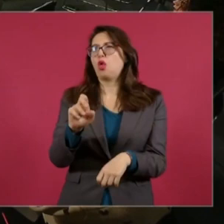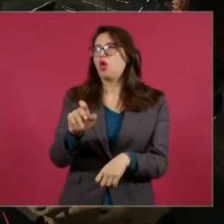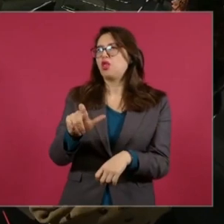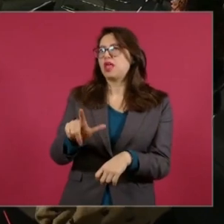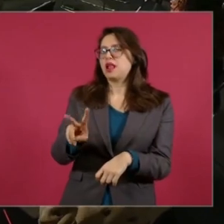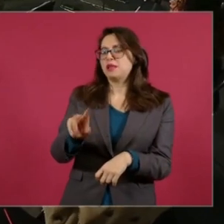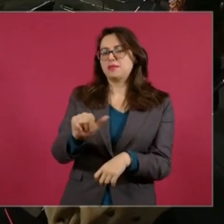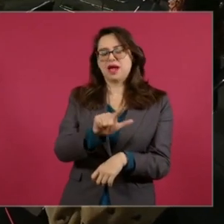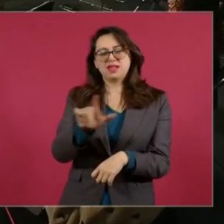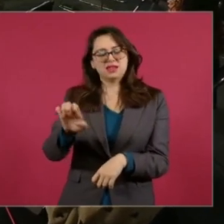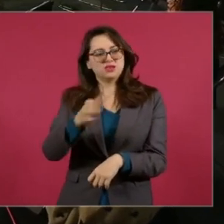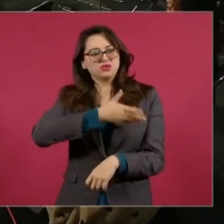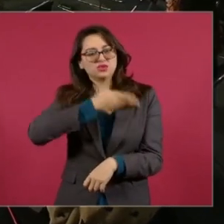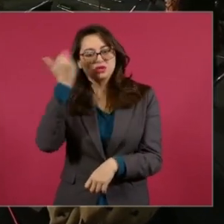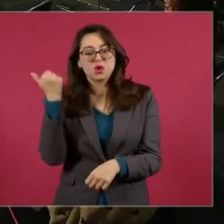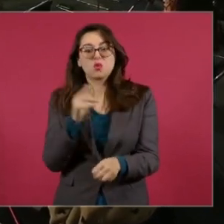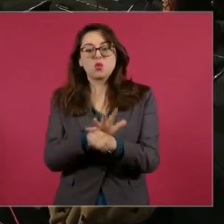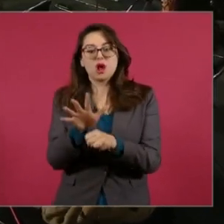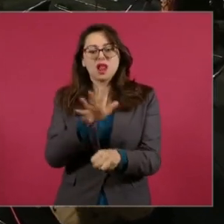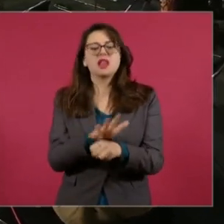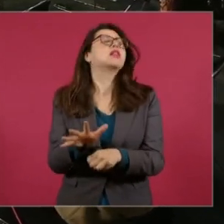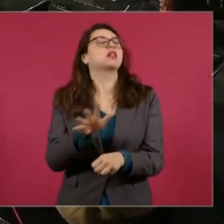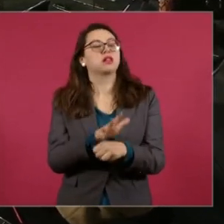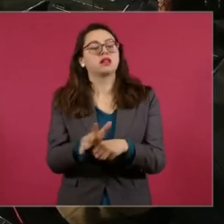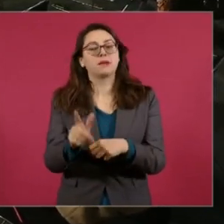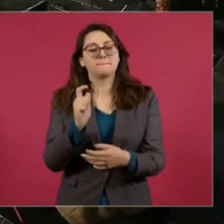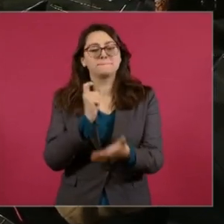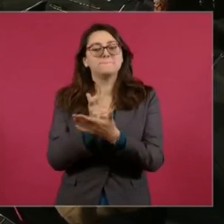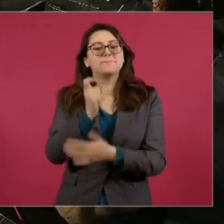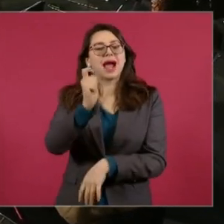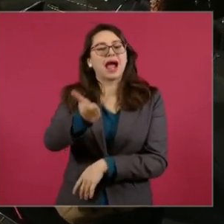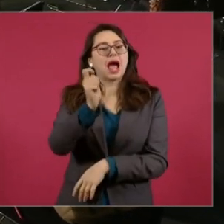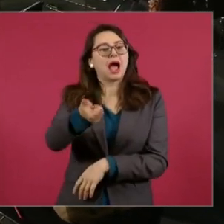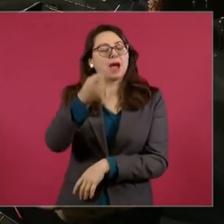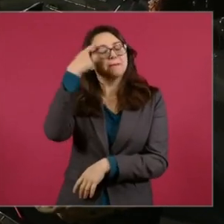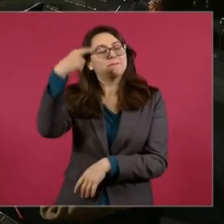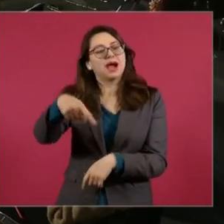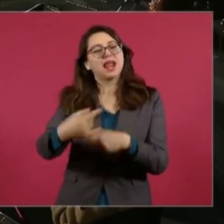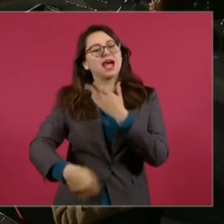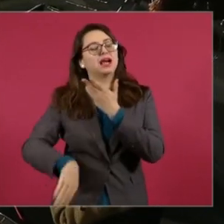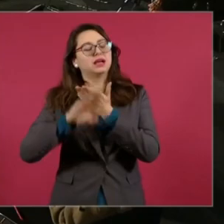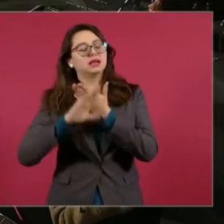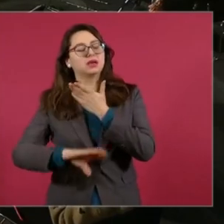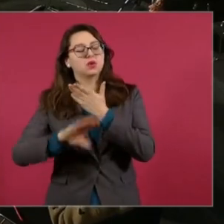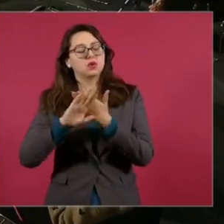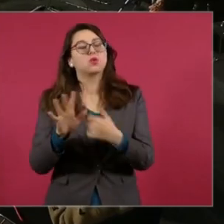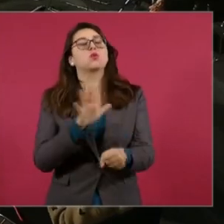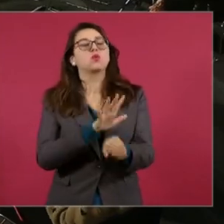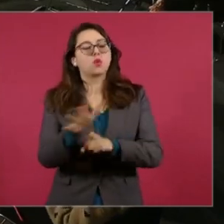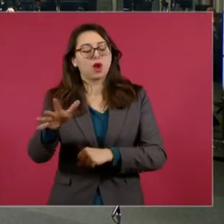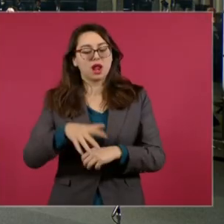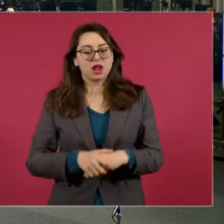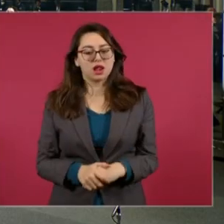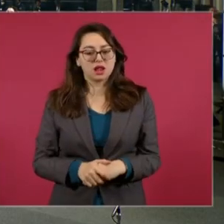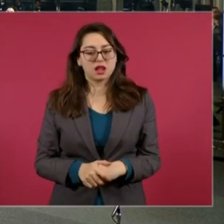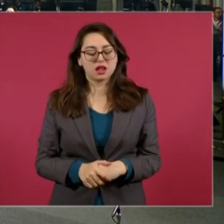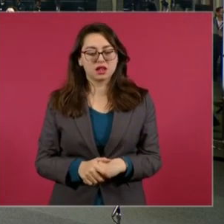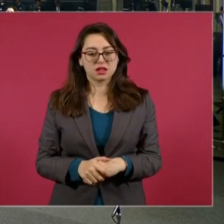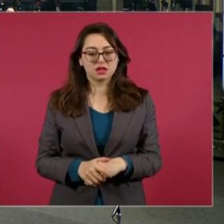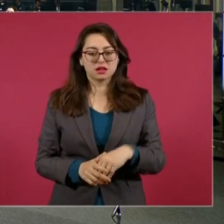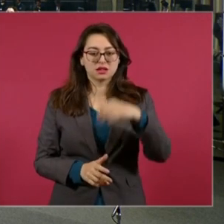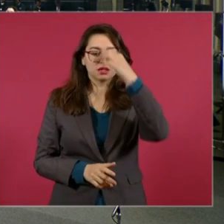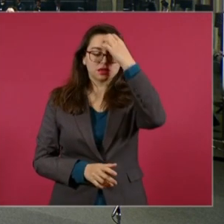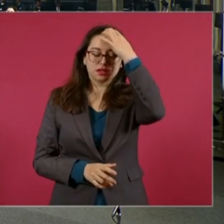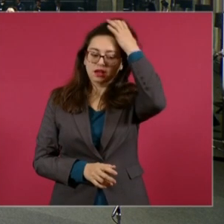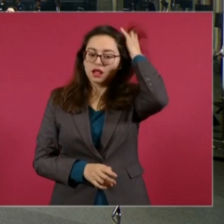testimonio. Sí, ¿cuál era el que pagaba? ¿Jumex o Jugos del Valle? En la campaña